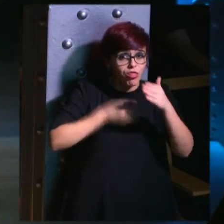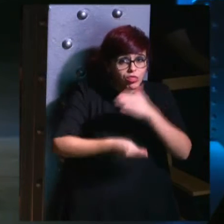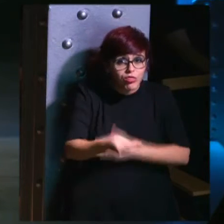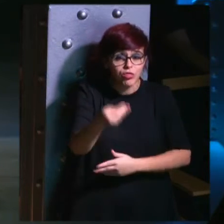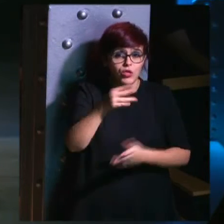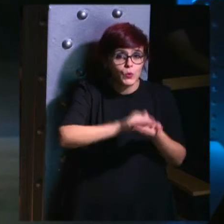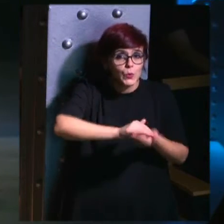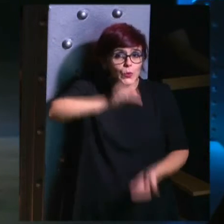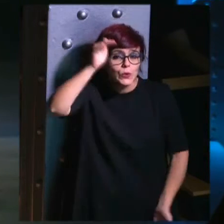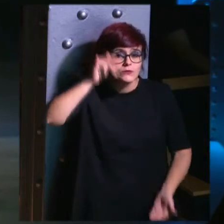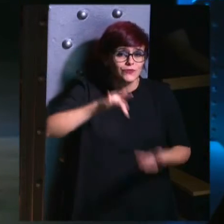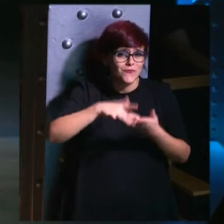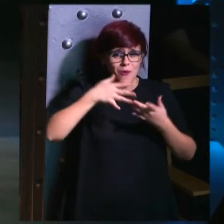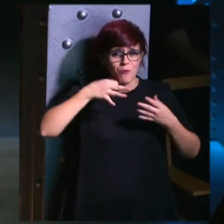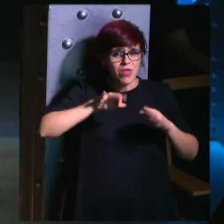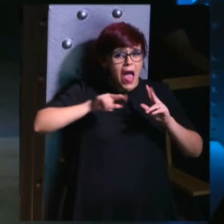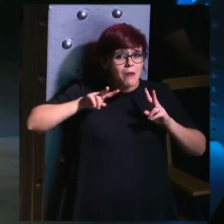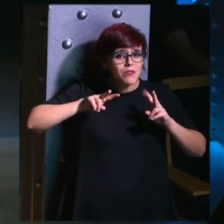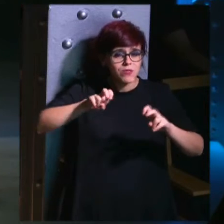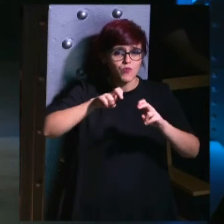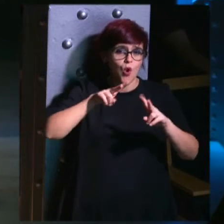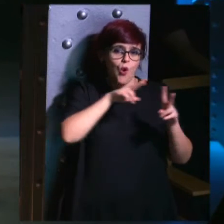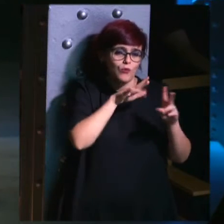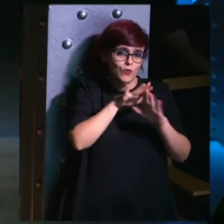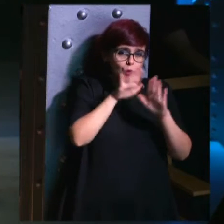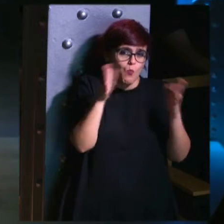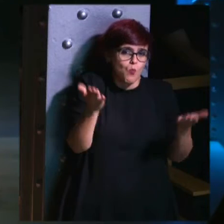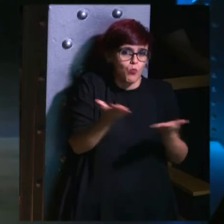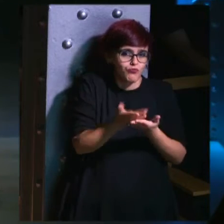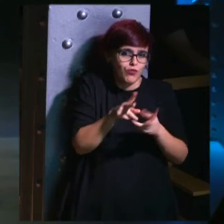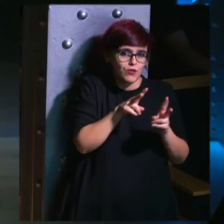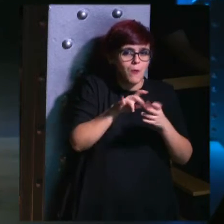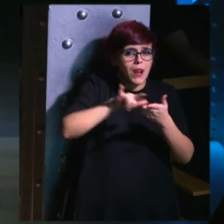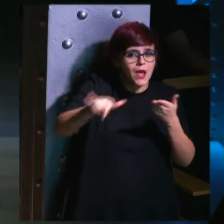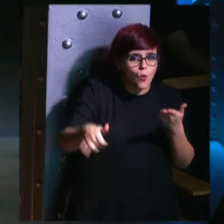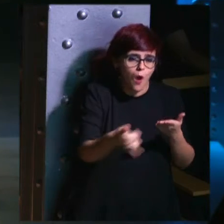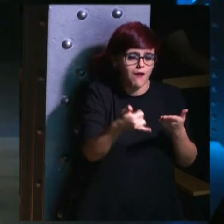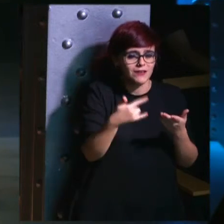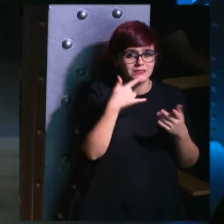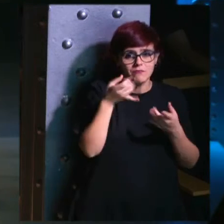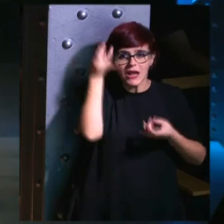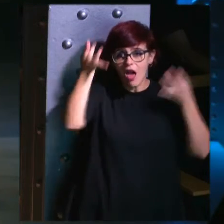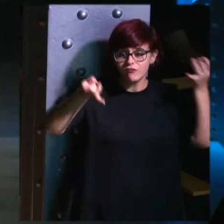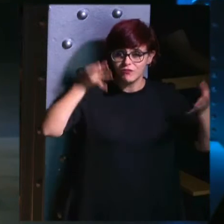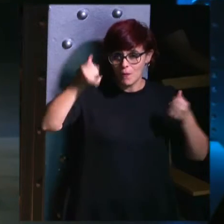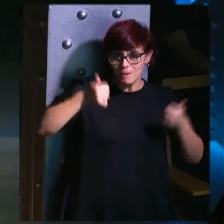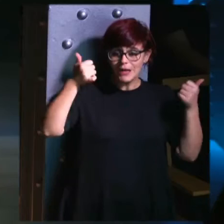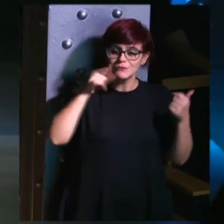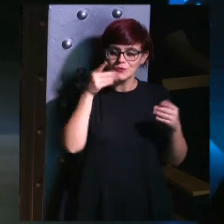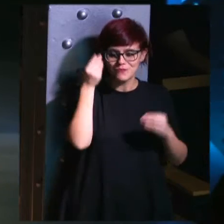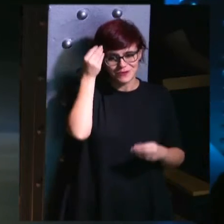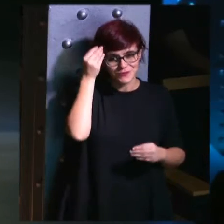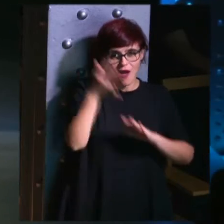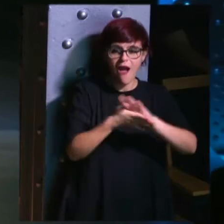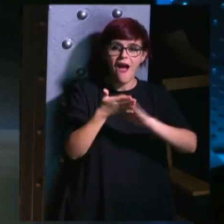manera, accedan desde el principio a esos nuevos lenguajes y sean mucho más creativos. Y que de esto me parece que vas a hablar